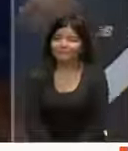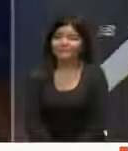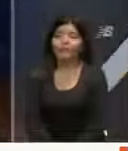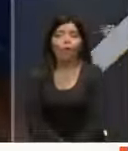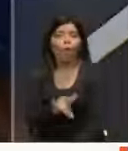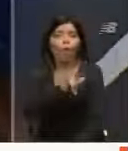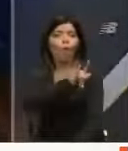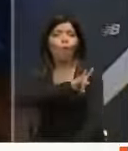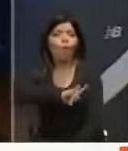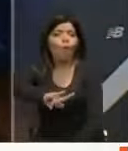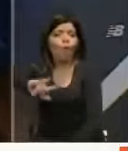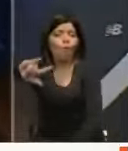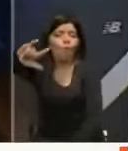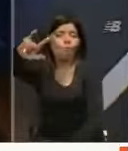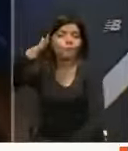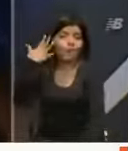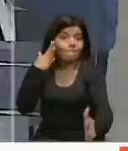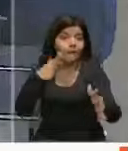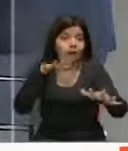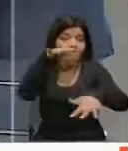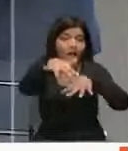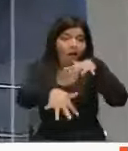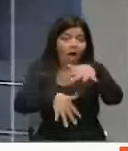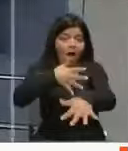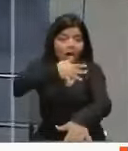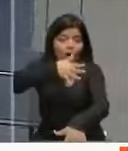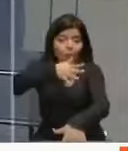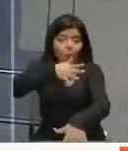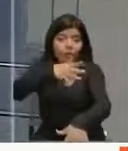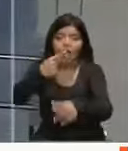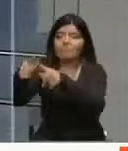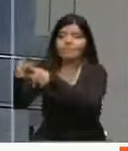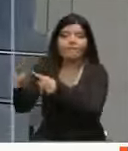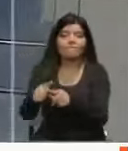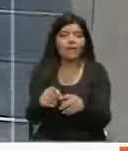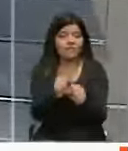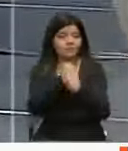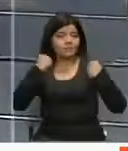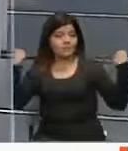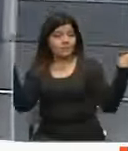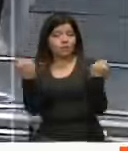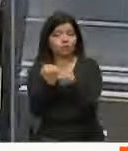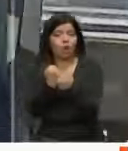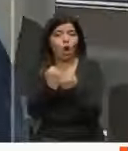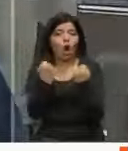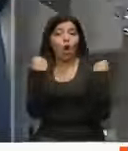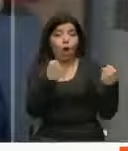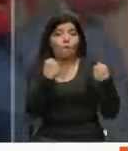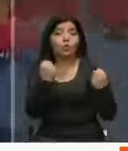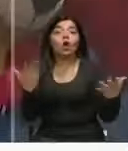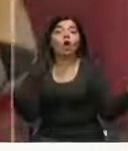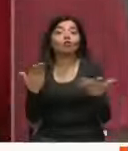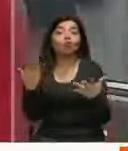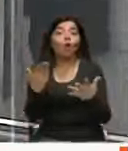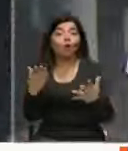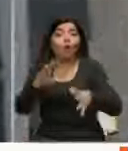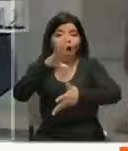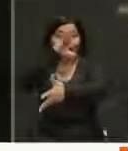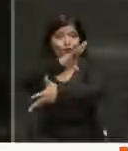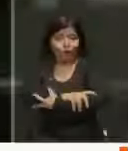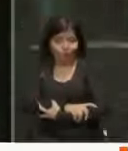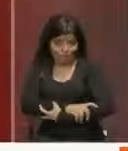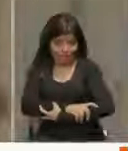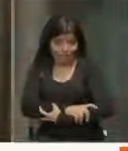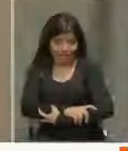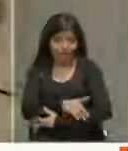Al parque acuático y a las diferentes instalaciones del Estadio Nacional, los deportistas llegarán en metro por el convenio que existe con el Team